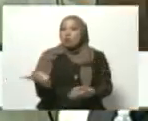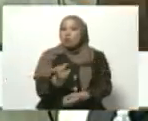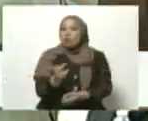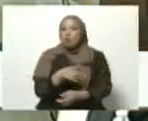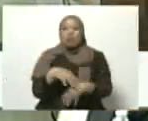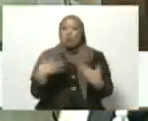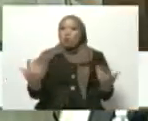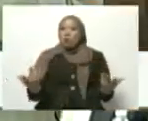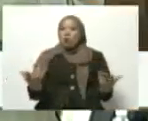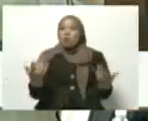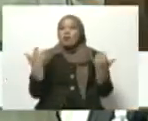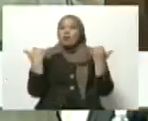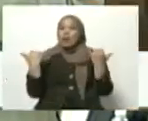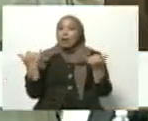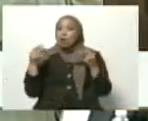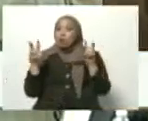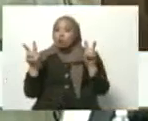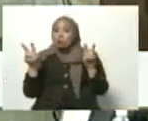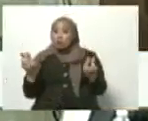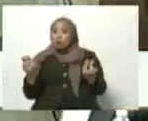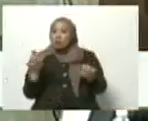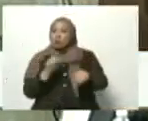lo tanto, si en ese momento